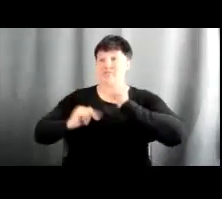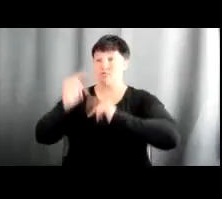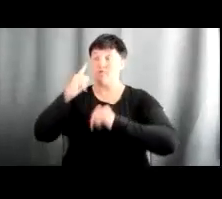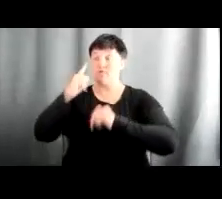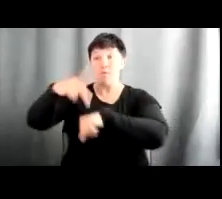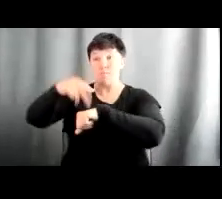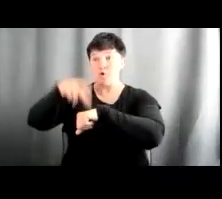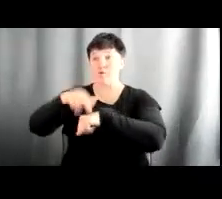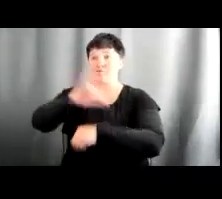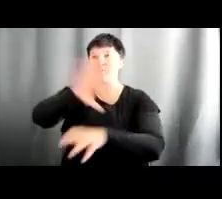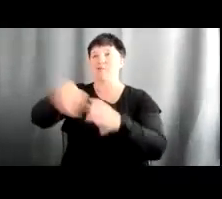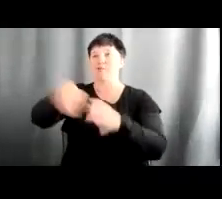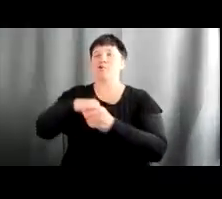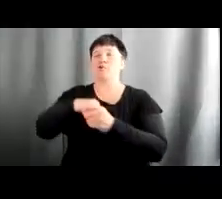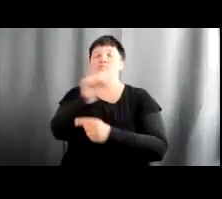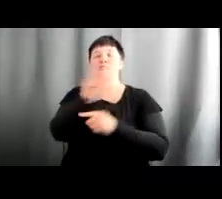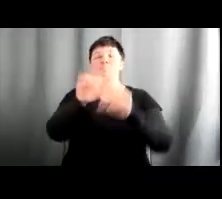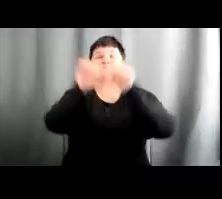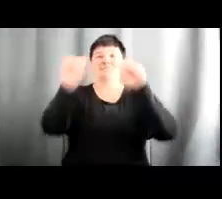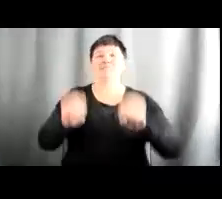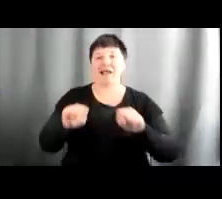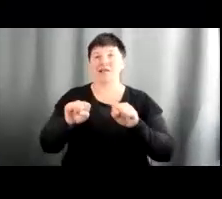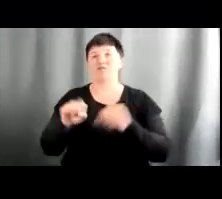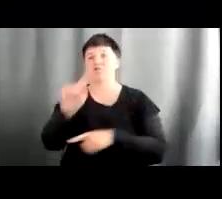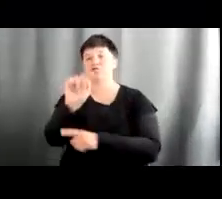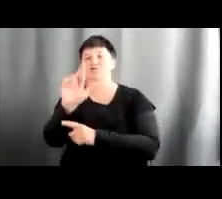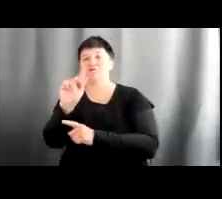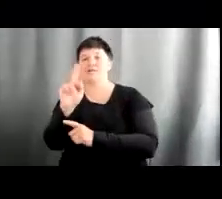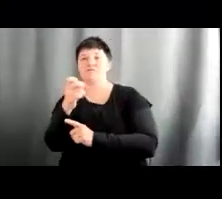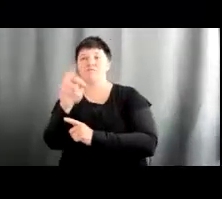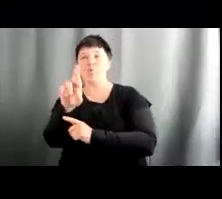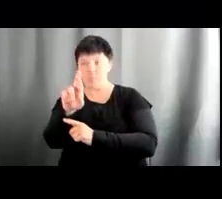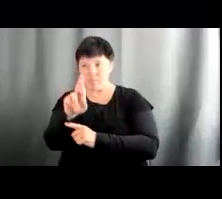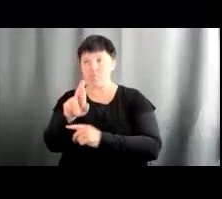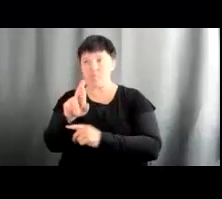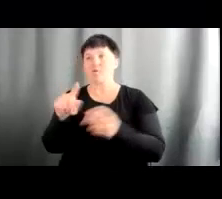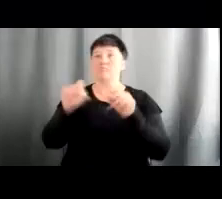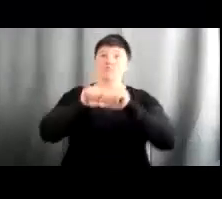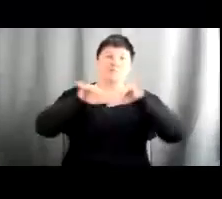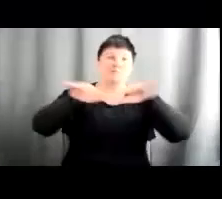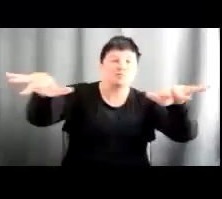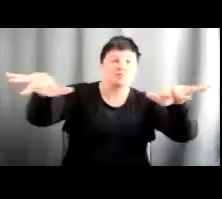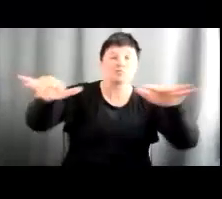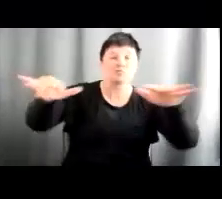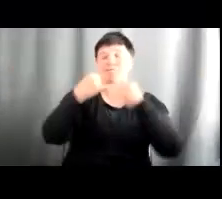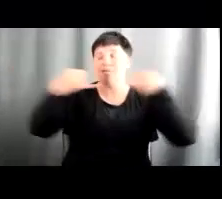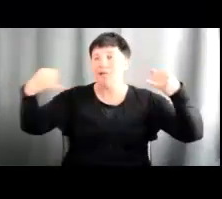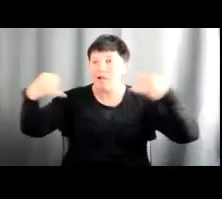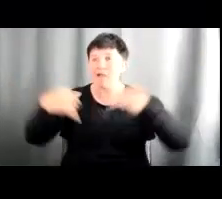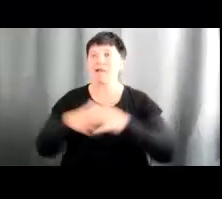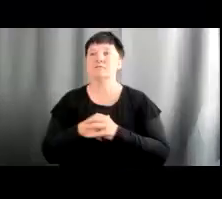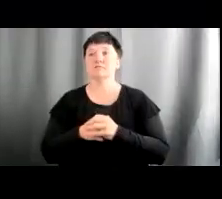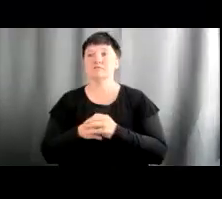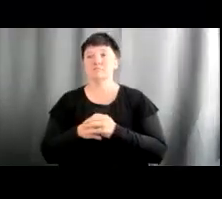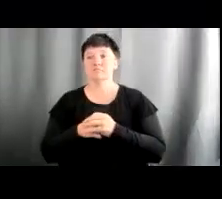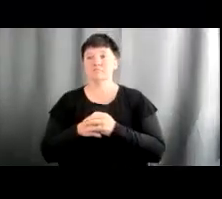Rico, que incluye subestaciones, transformadores, sitios de transmisión, líneas de distribución e